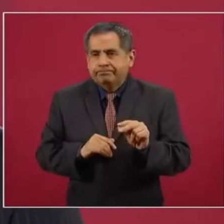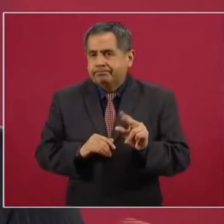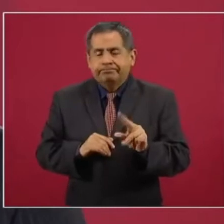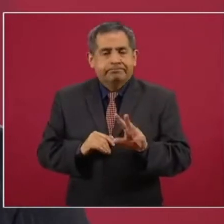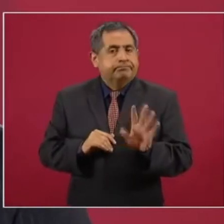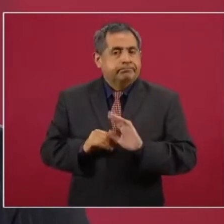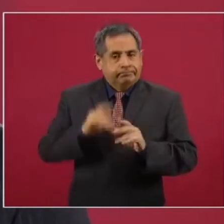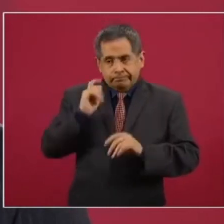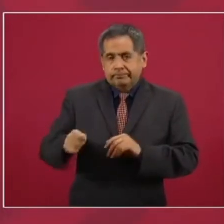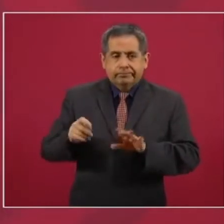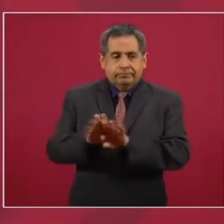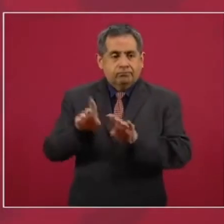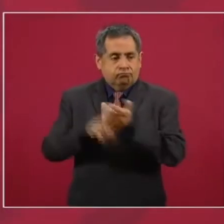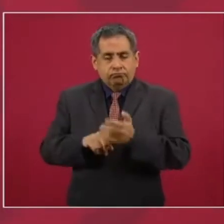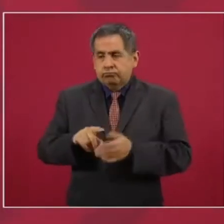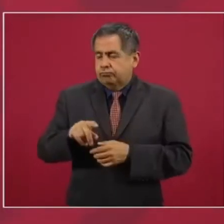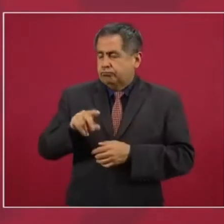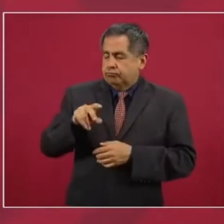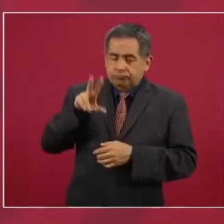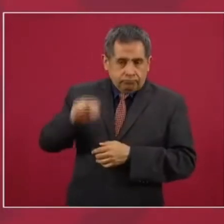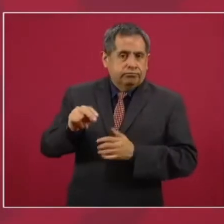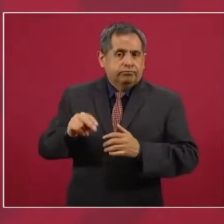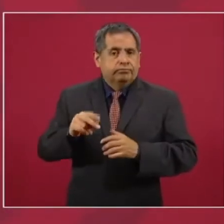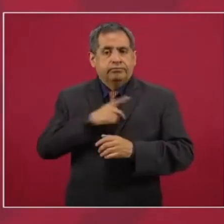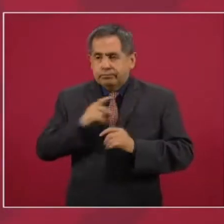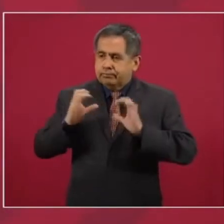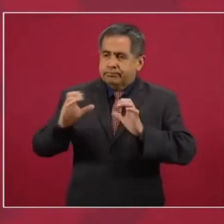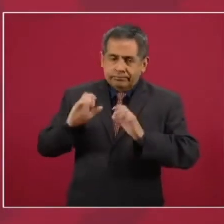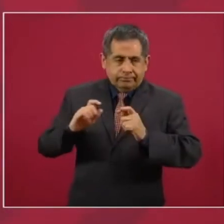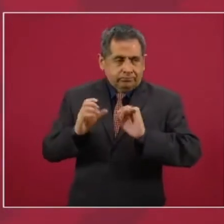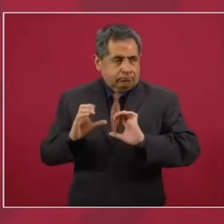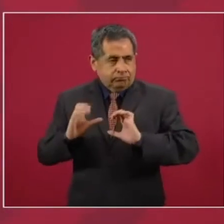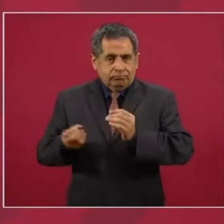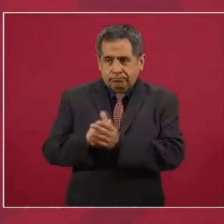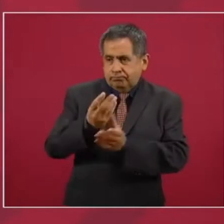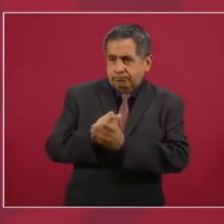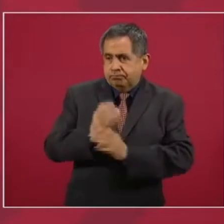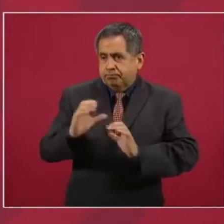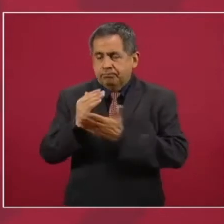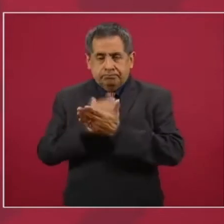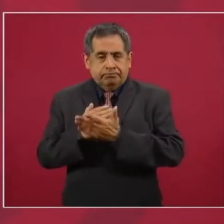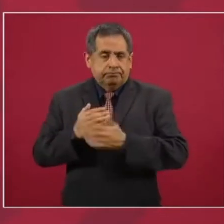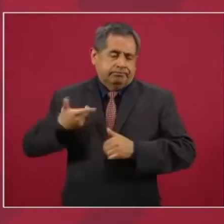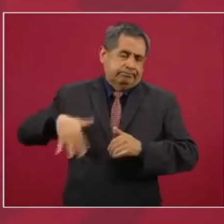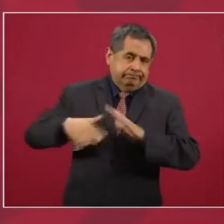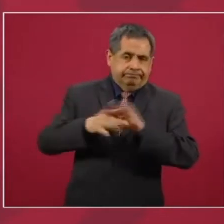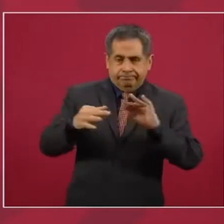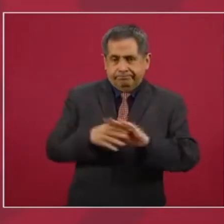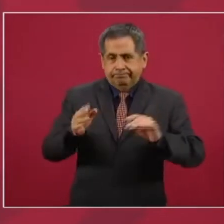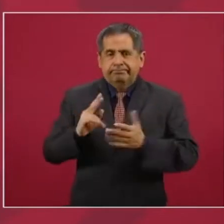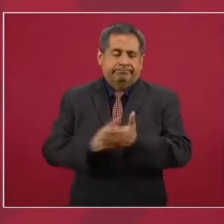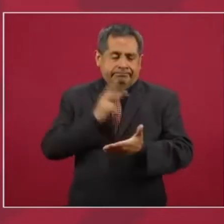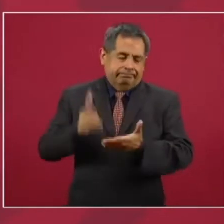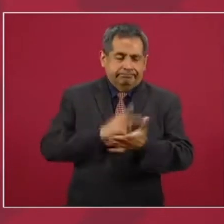epidémico, y está muy claro que no es el caso. Es simplemente un cambio de modalidad por las razones que ahora estoy comentando y que hemos dicho